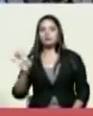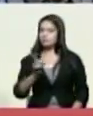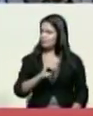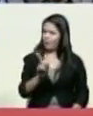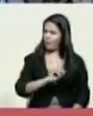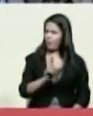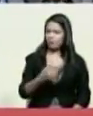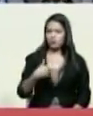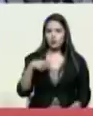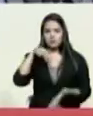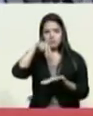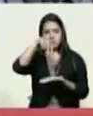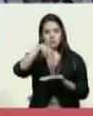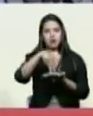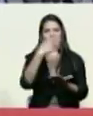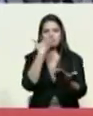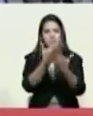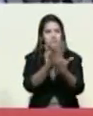Ustedes ven que yo a veces me paro al frente.